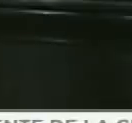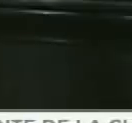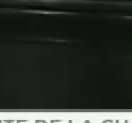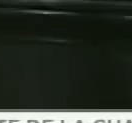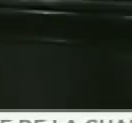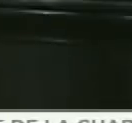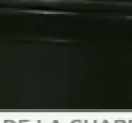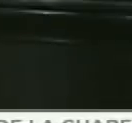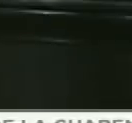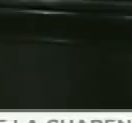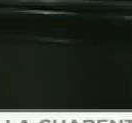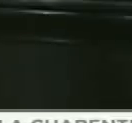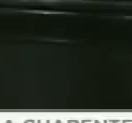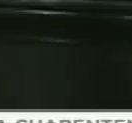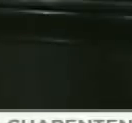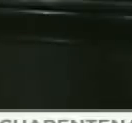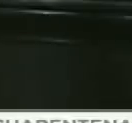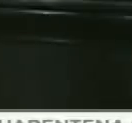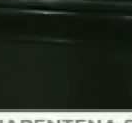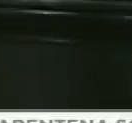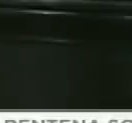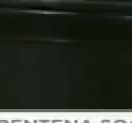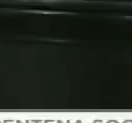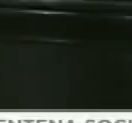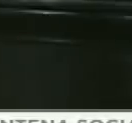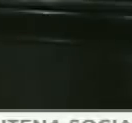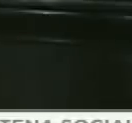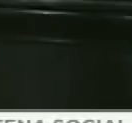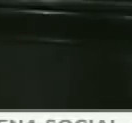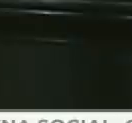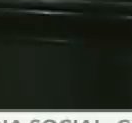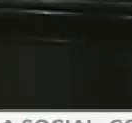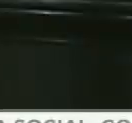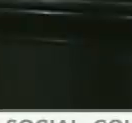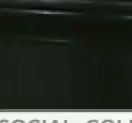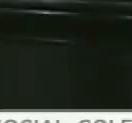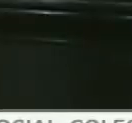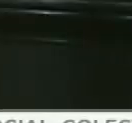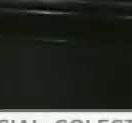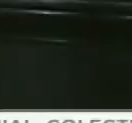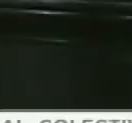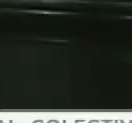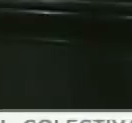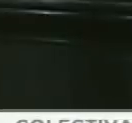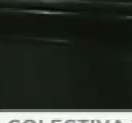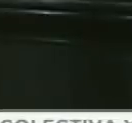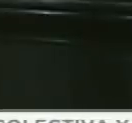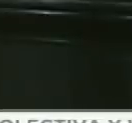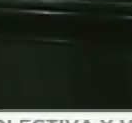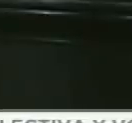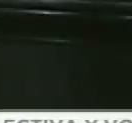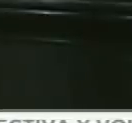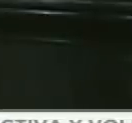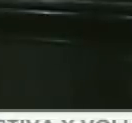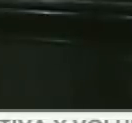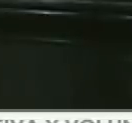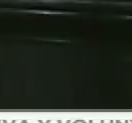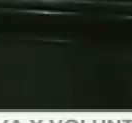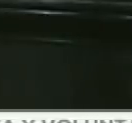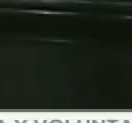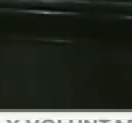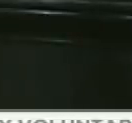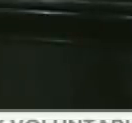preventivas correspondientes, tomando en consideración que Brasil ya ocupa el segundo lugar con el mayor número de contagios a